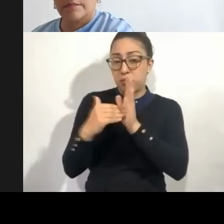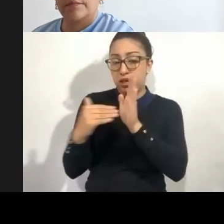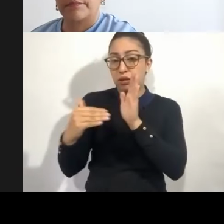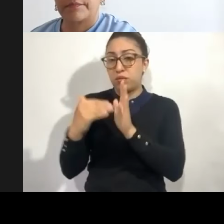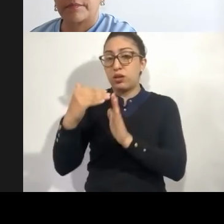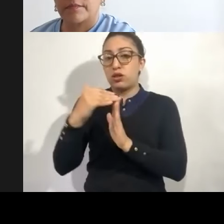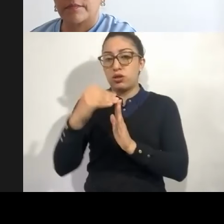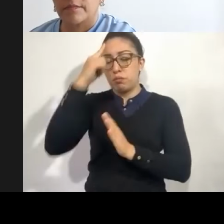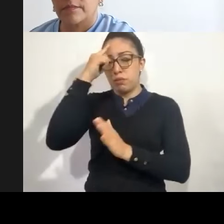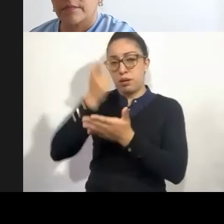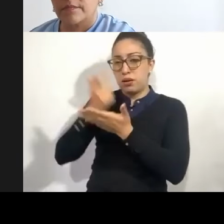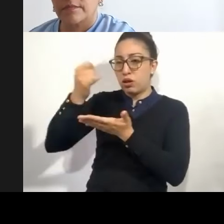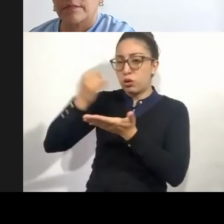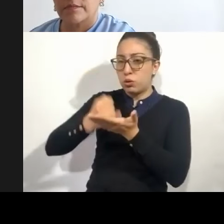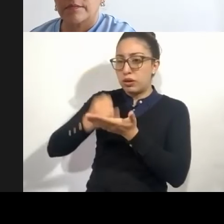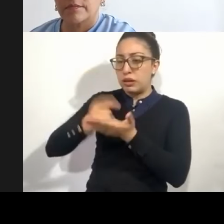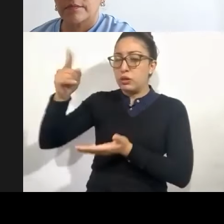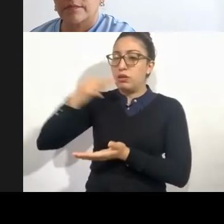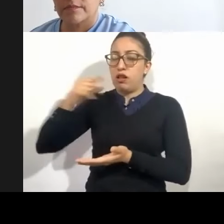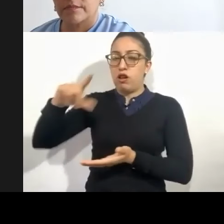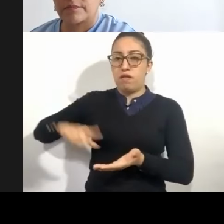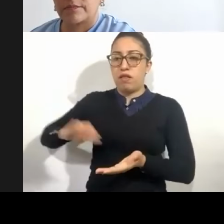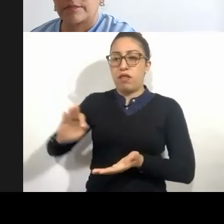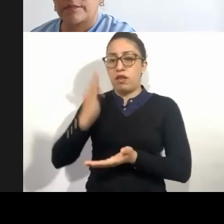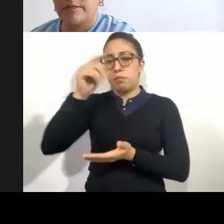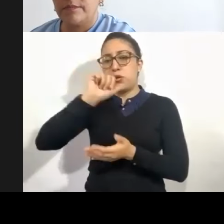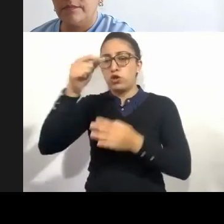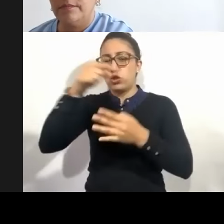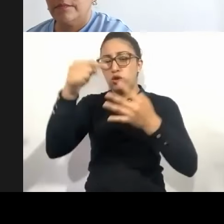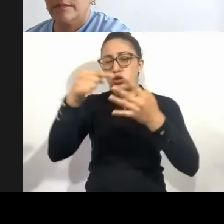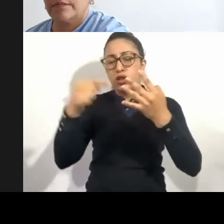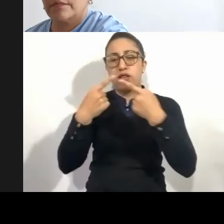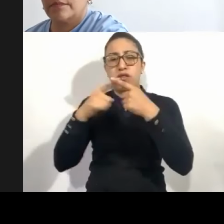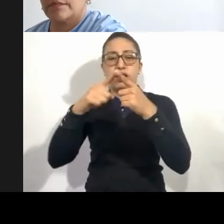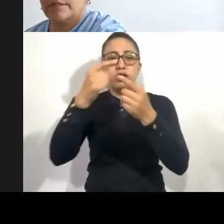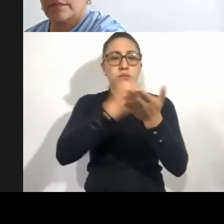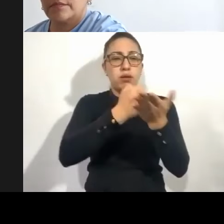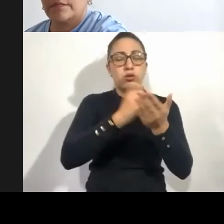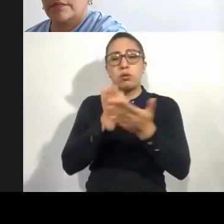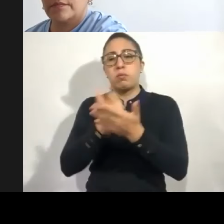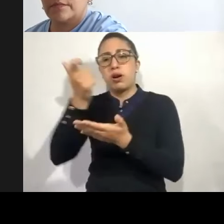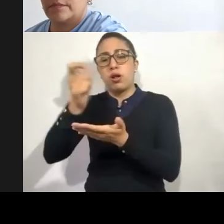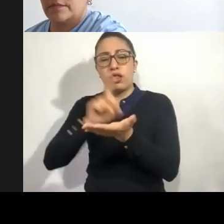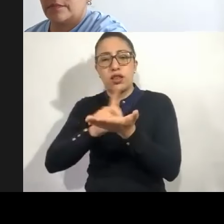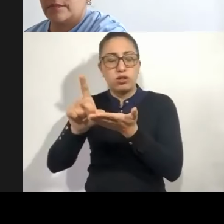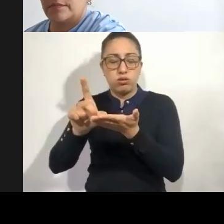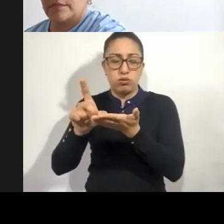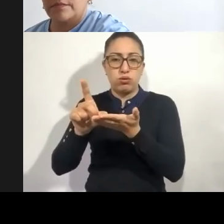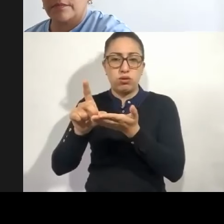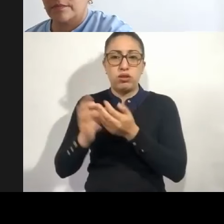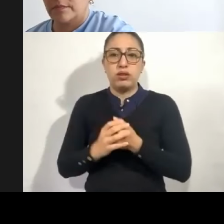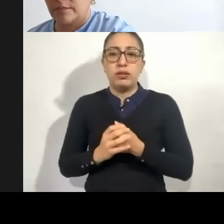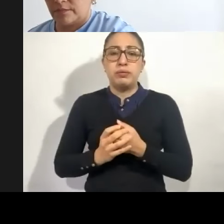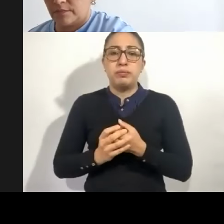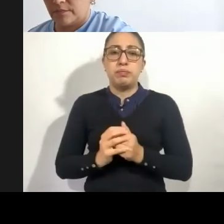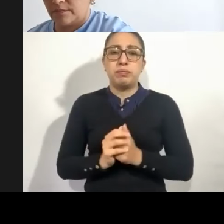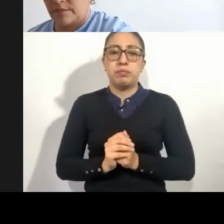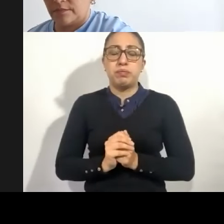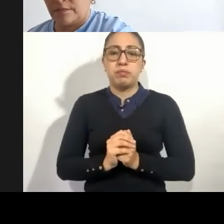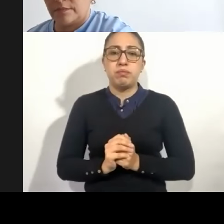impuestos del gobierno federal en impuestos, cuotas, contribuciones, derechos, productos, aprovechamientos, participaciones. Y